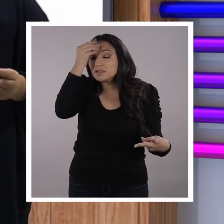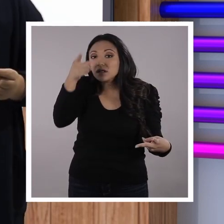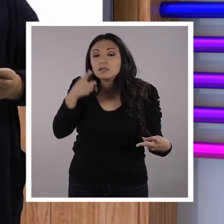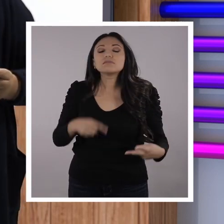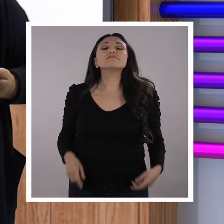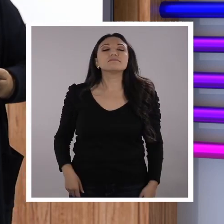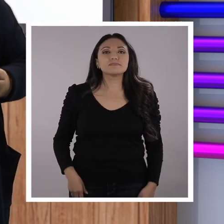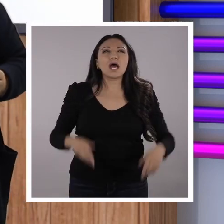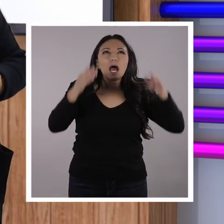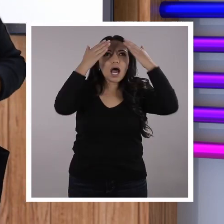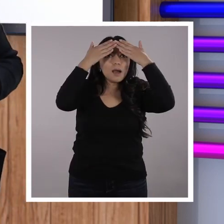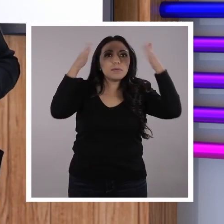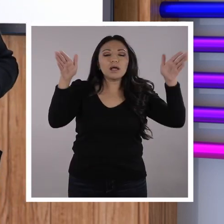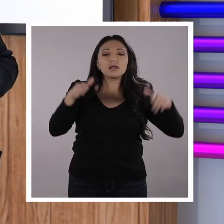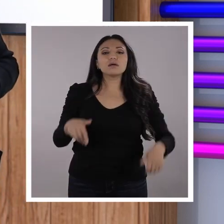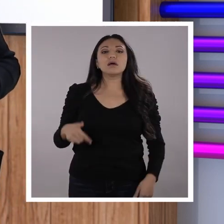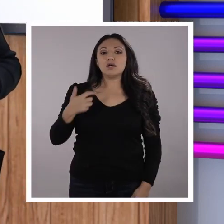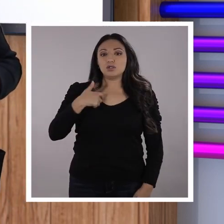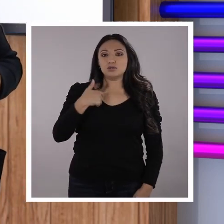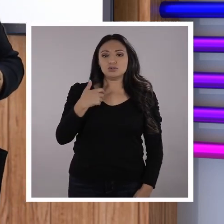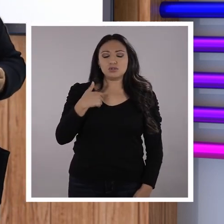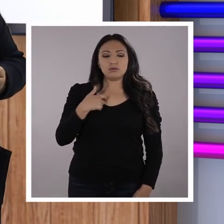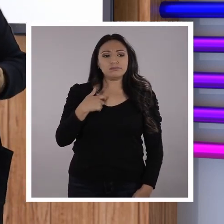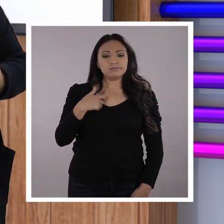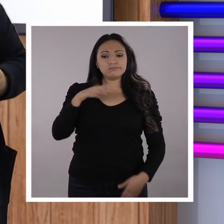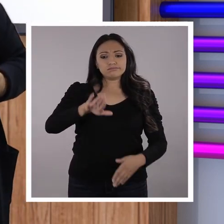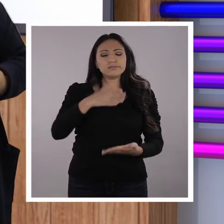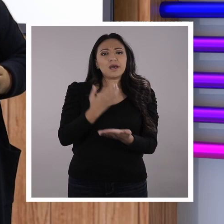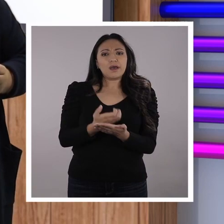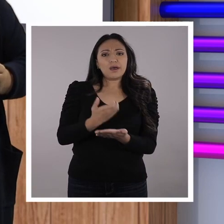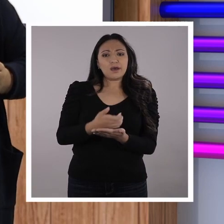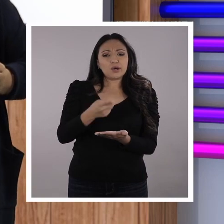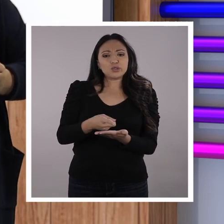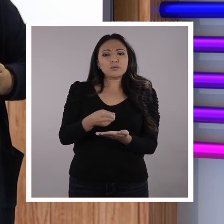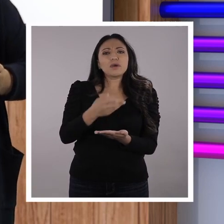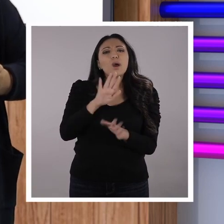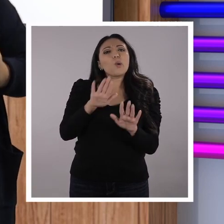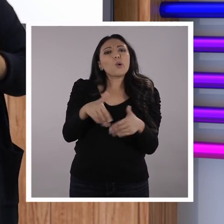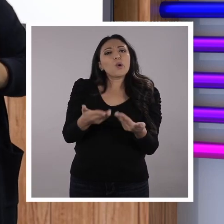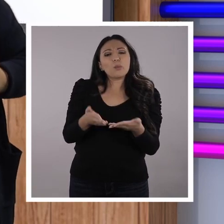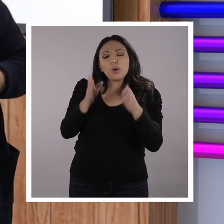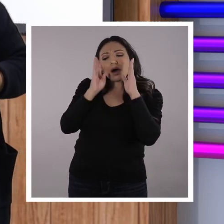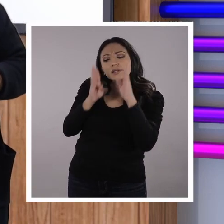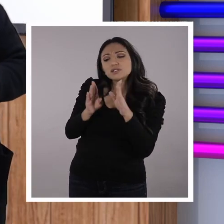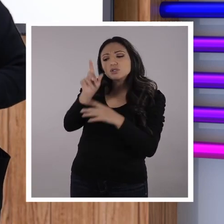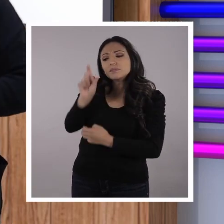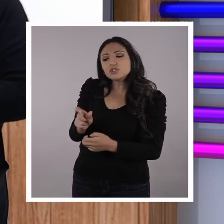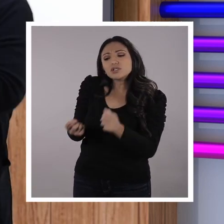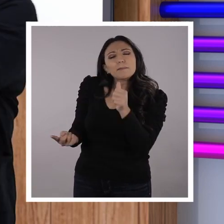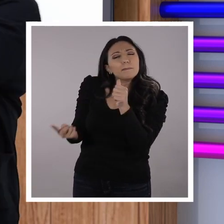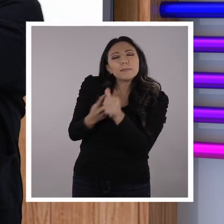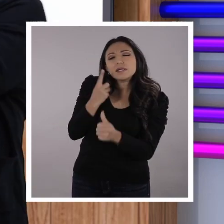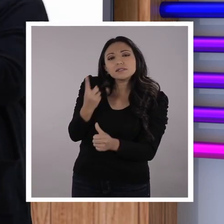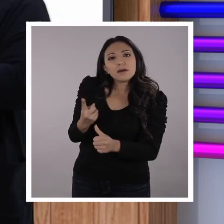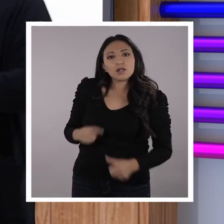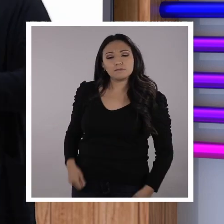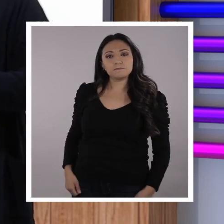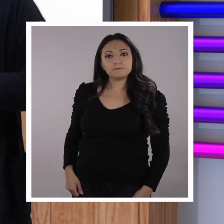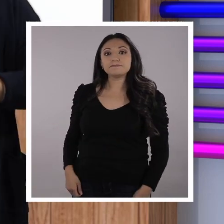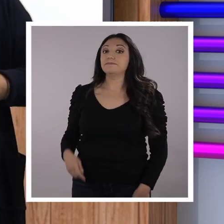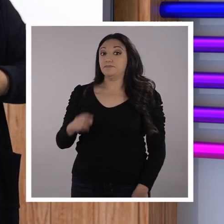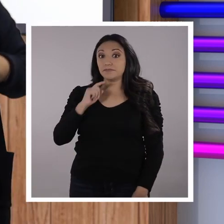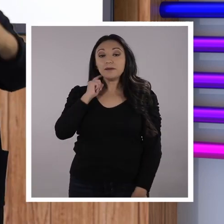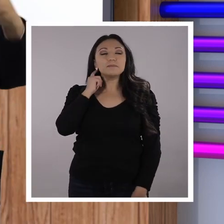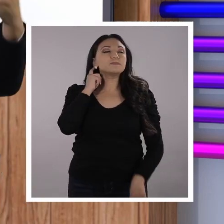ver con cómo lograr que el centro de todo sistema económico sea la persona. ¿Listo? Nos vamos a la